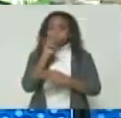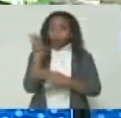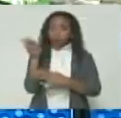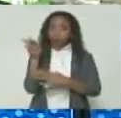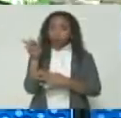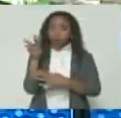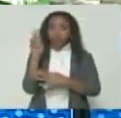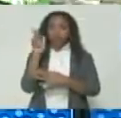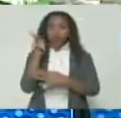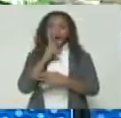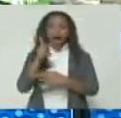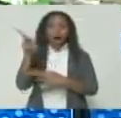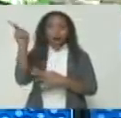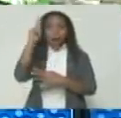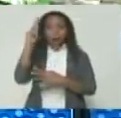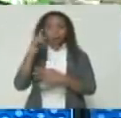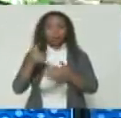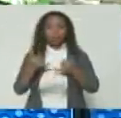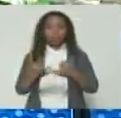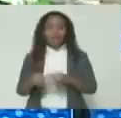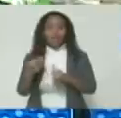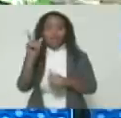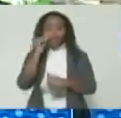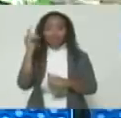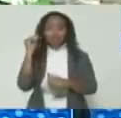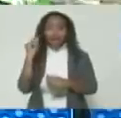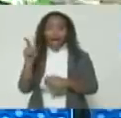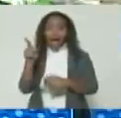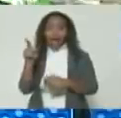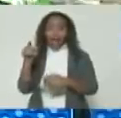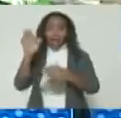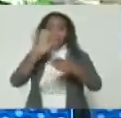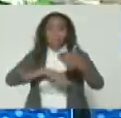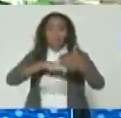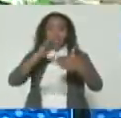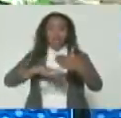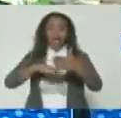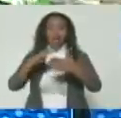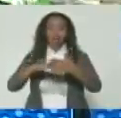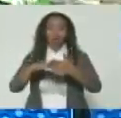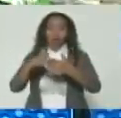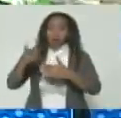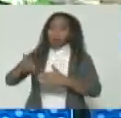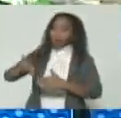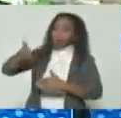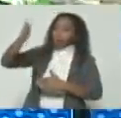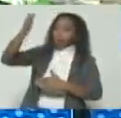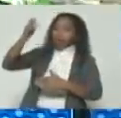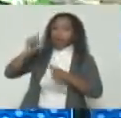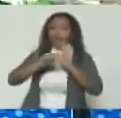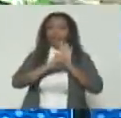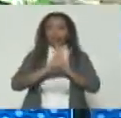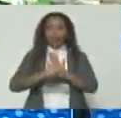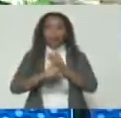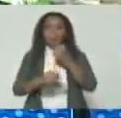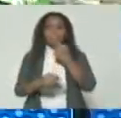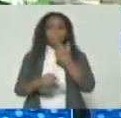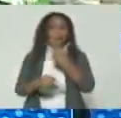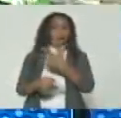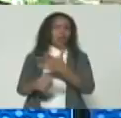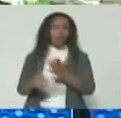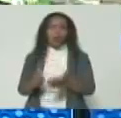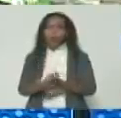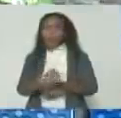y Guayquepuro y sus hijas y sus hijos están pintados en murales, en símbolos.